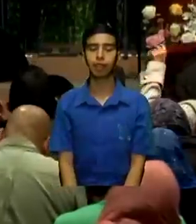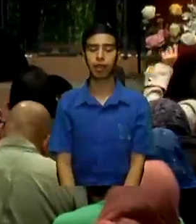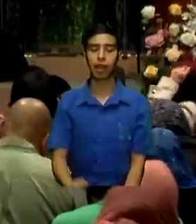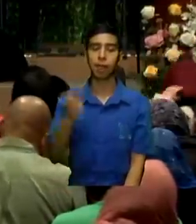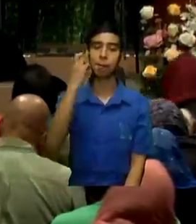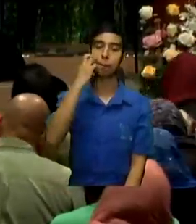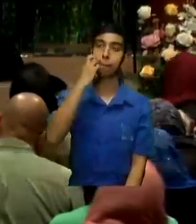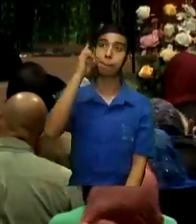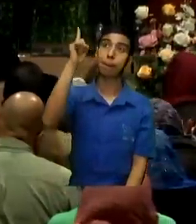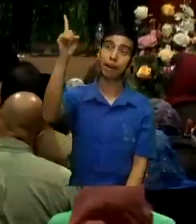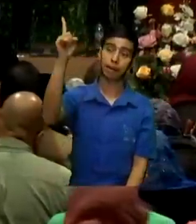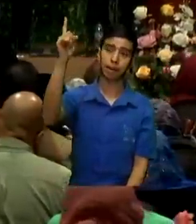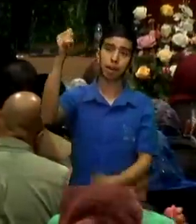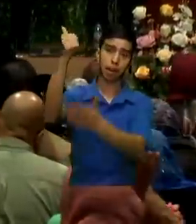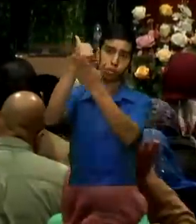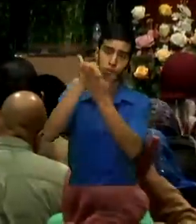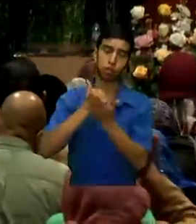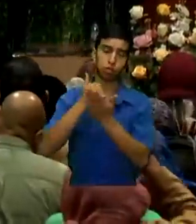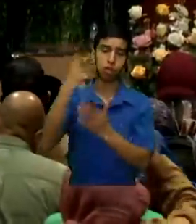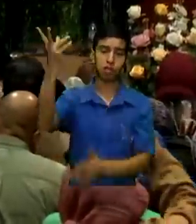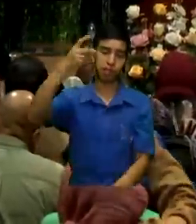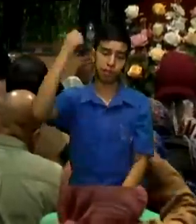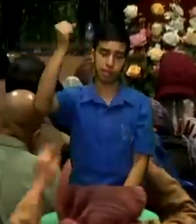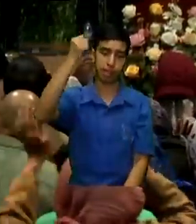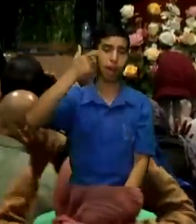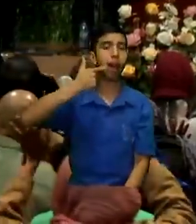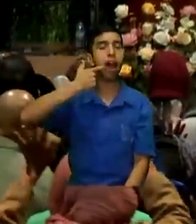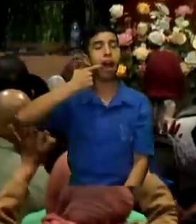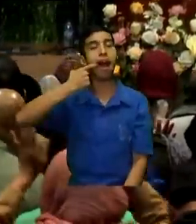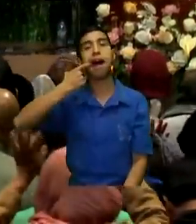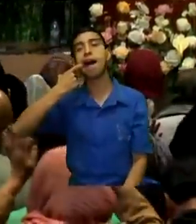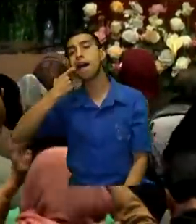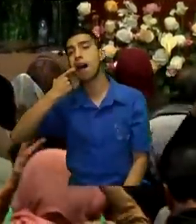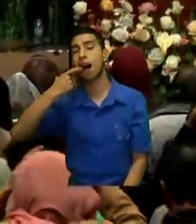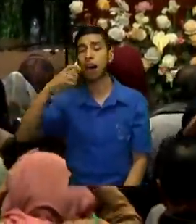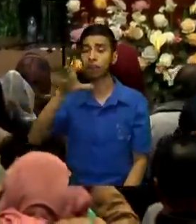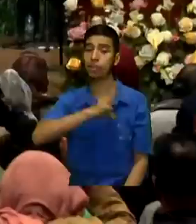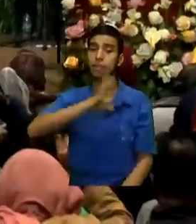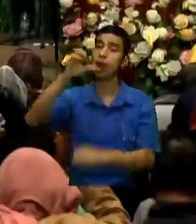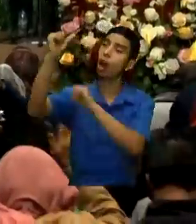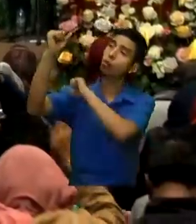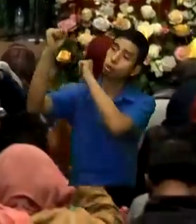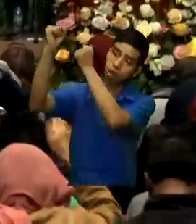Padre, ayúdanos a vencer la tentación, a dominar el pecado.